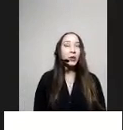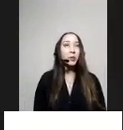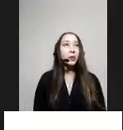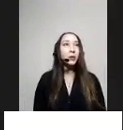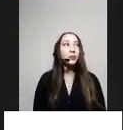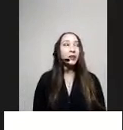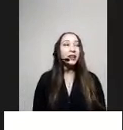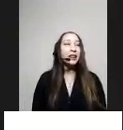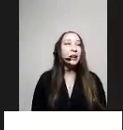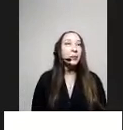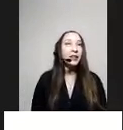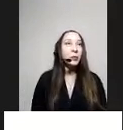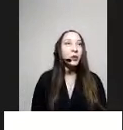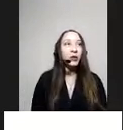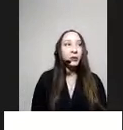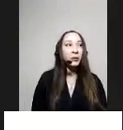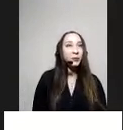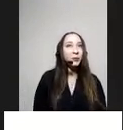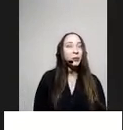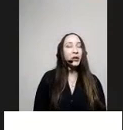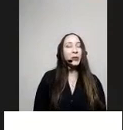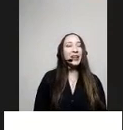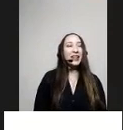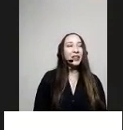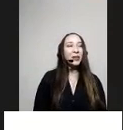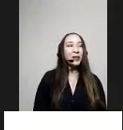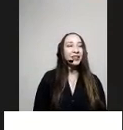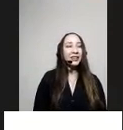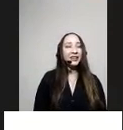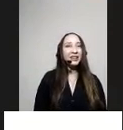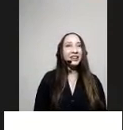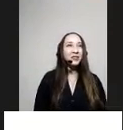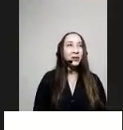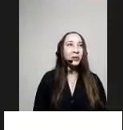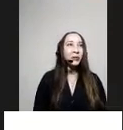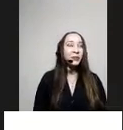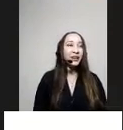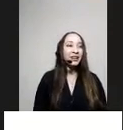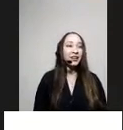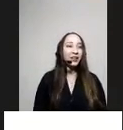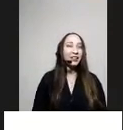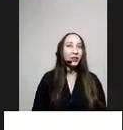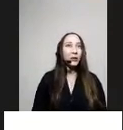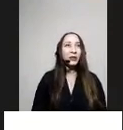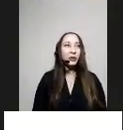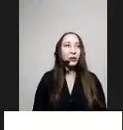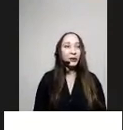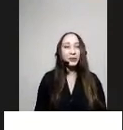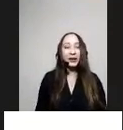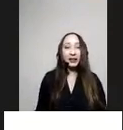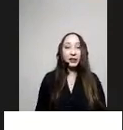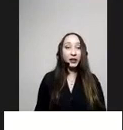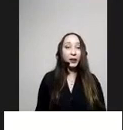y que podamos aprender un poquito más el día de hoy en este gran foro que está organizando Global